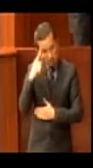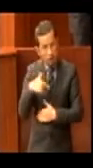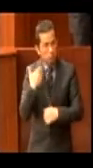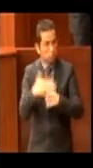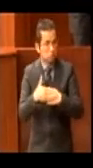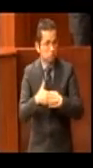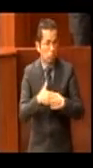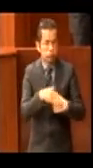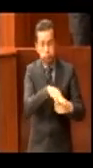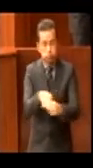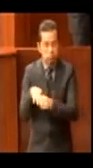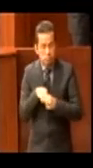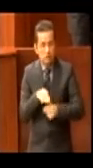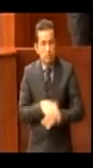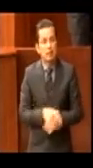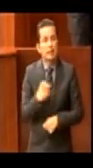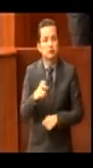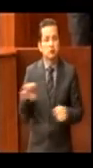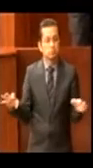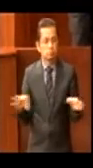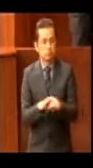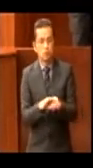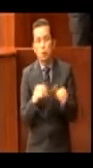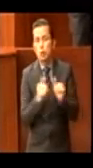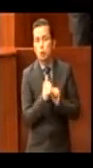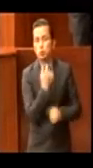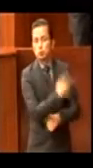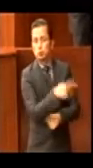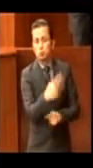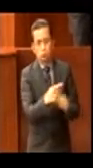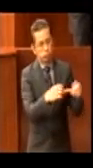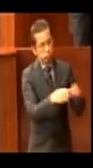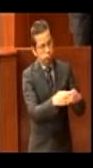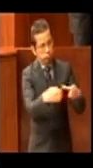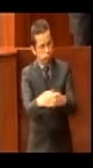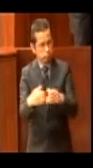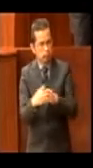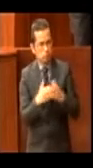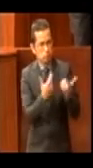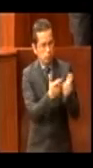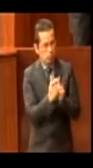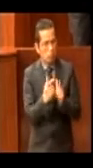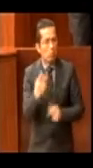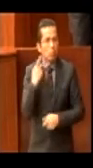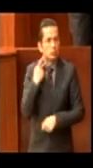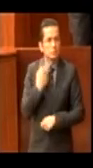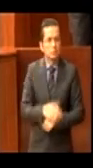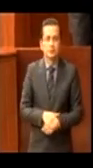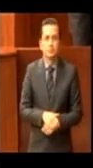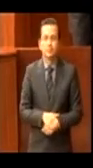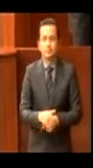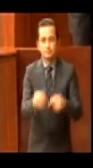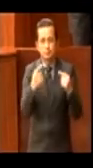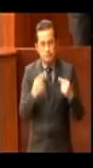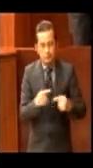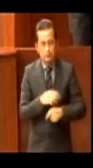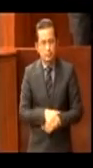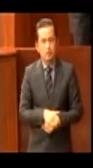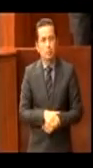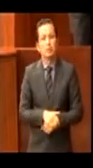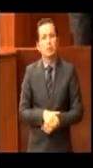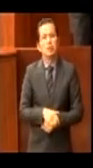congruencia con las líneas de acción de las colisiones denunciadas ahora doy cuenta con el proyecto